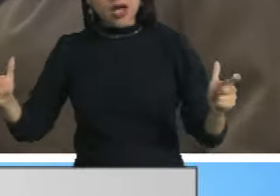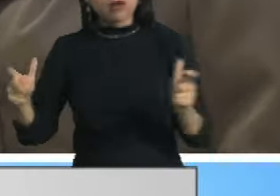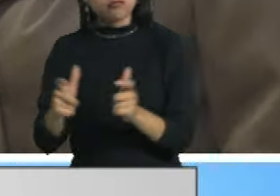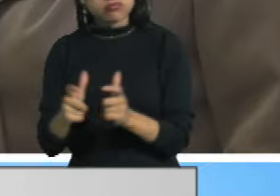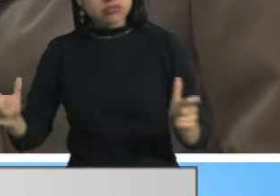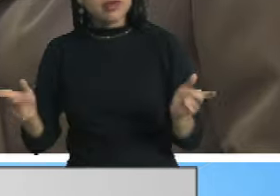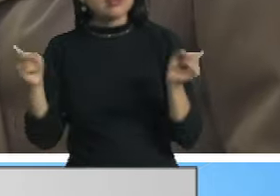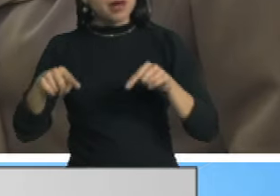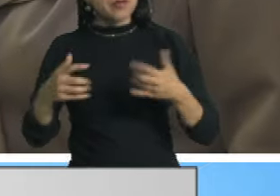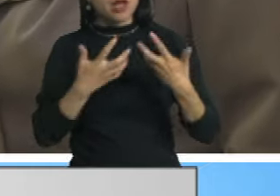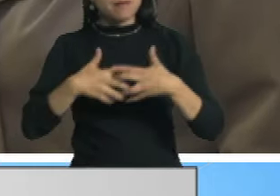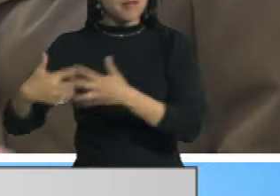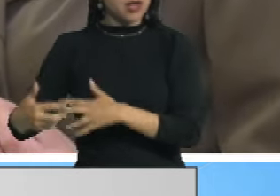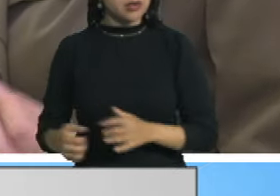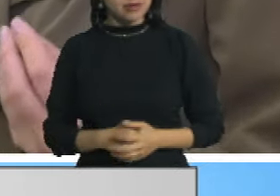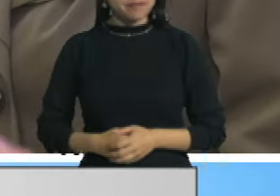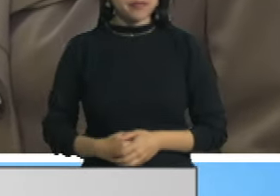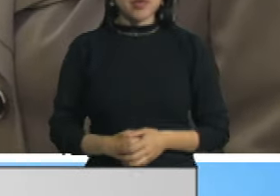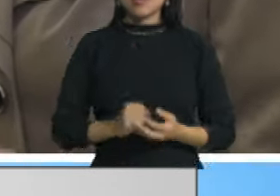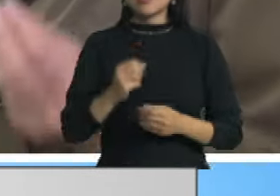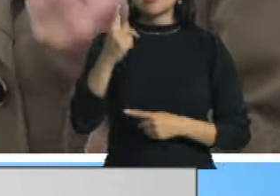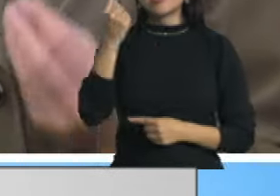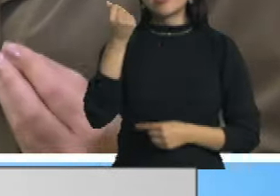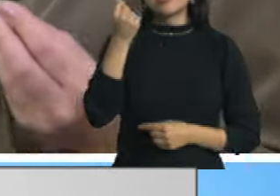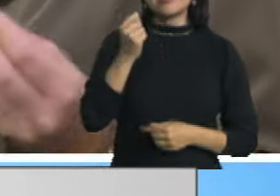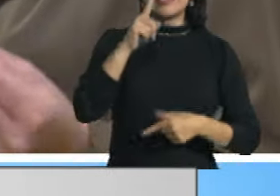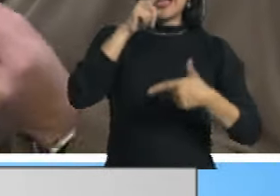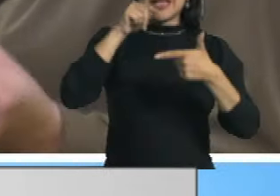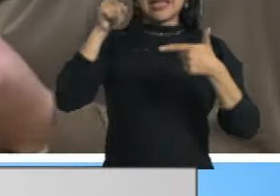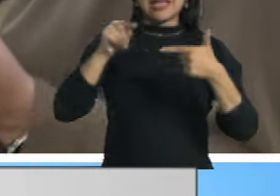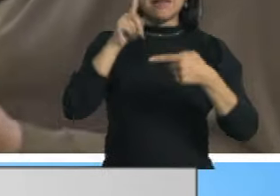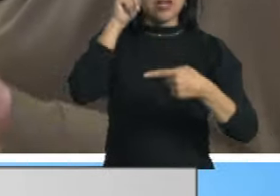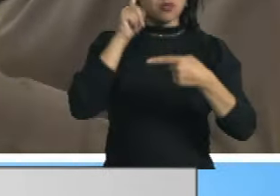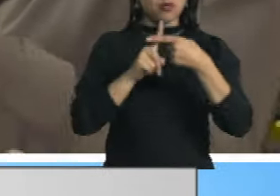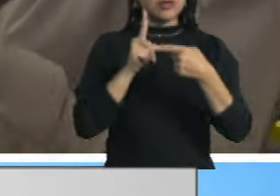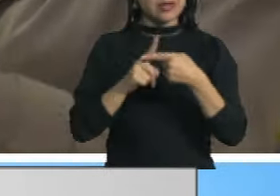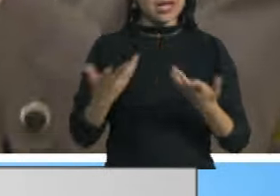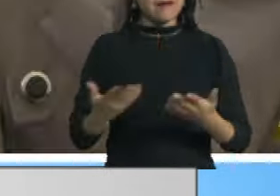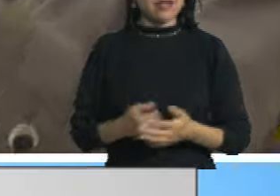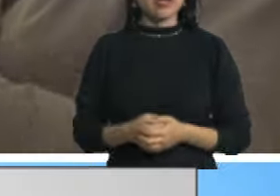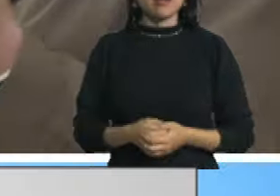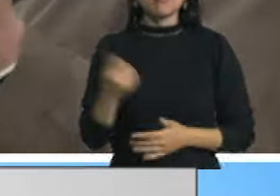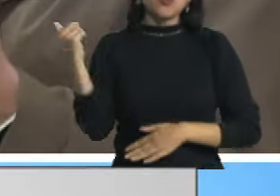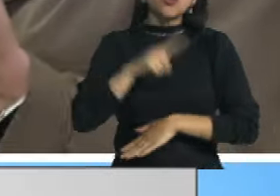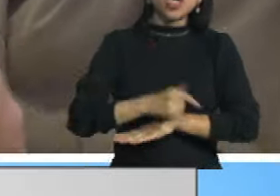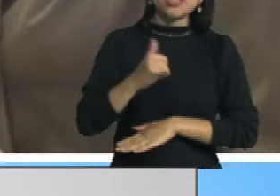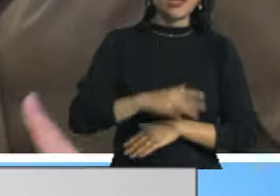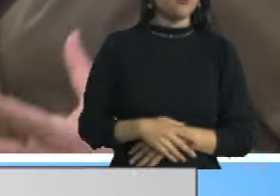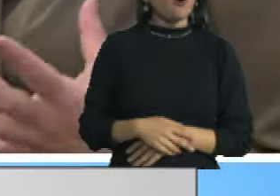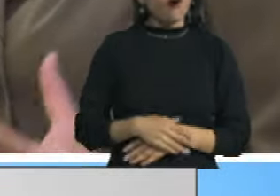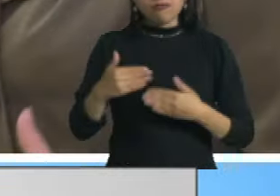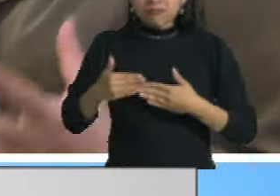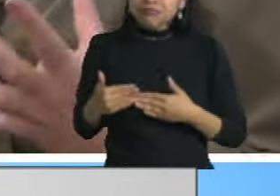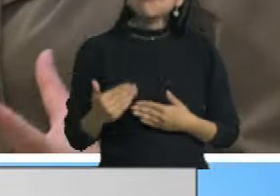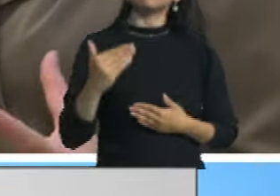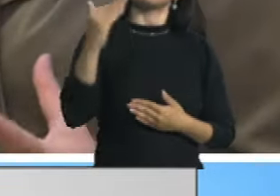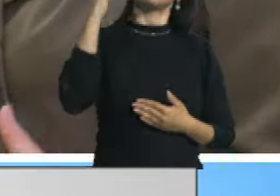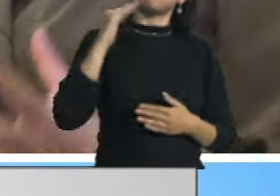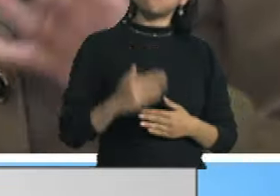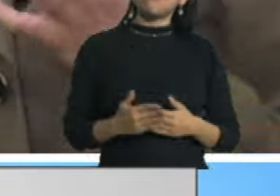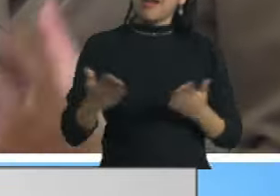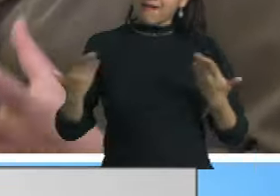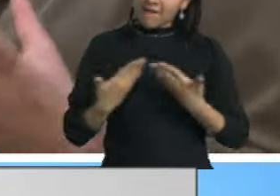24 horas. Entonces, por supuesto, las cifras son positivas, pero necesitamos que esas cifras no sean solo de un día ni de una fecha especial, sino que tengamos la